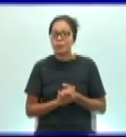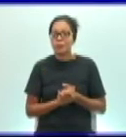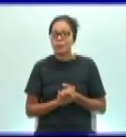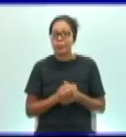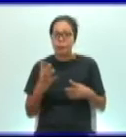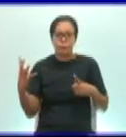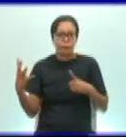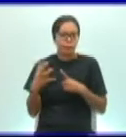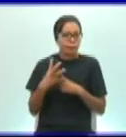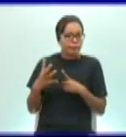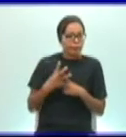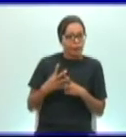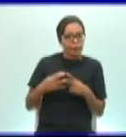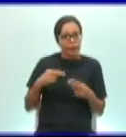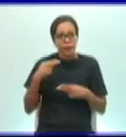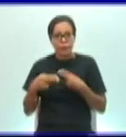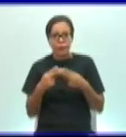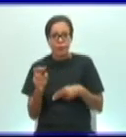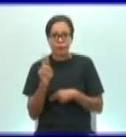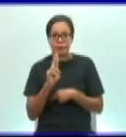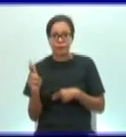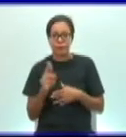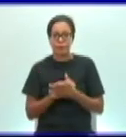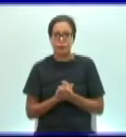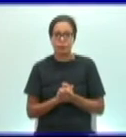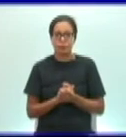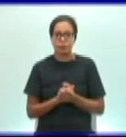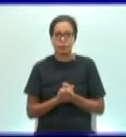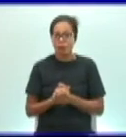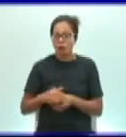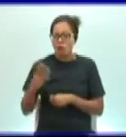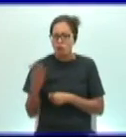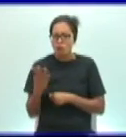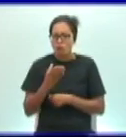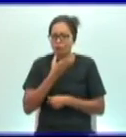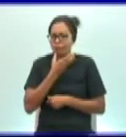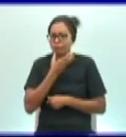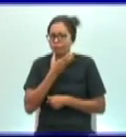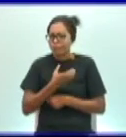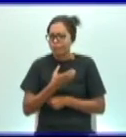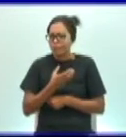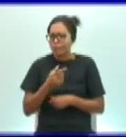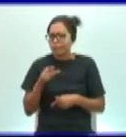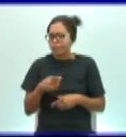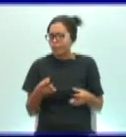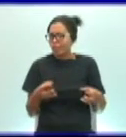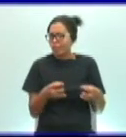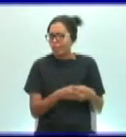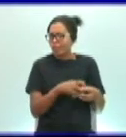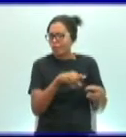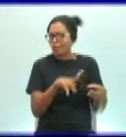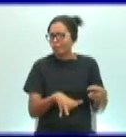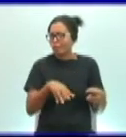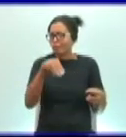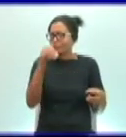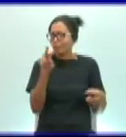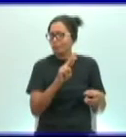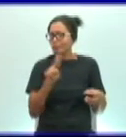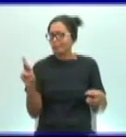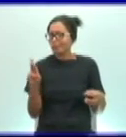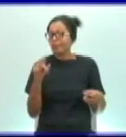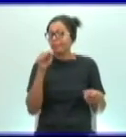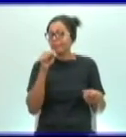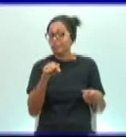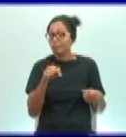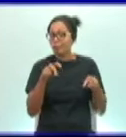por haber hecho este tipo de revolución. Inmediatamente Fidel, ante aquello, da una respuesta. Se reúnen en la Plaza de la Revolución, en la